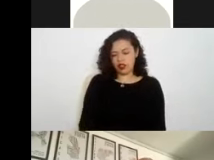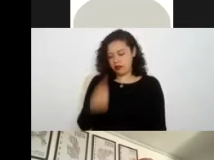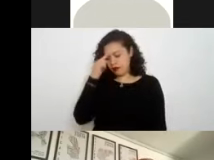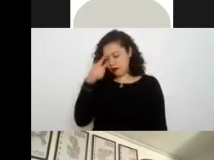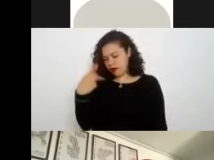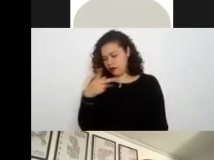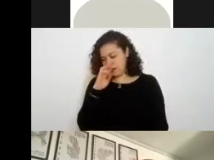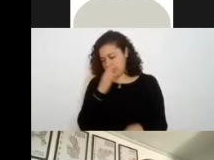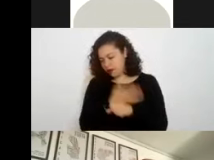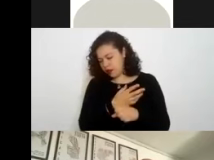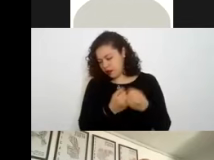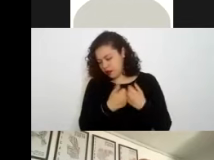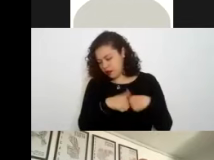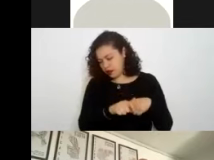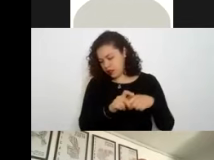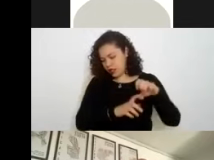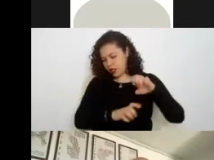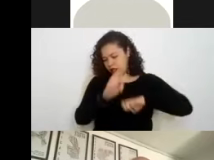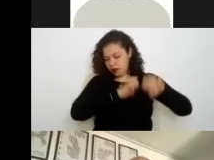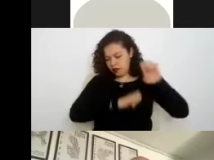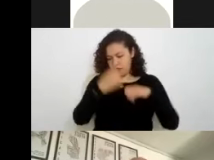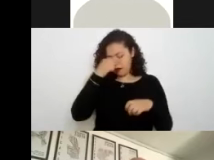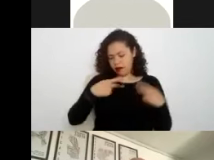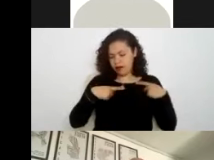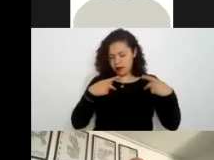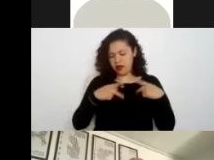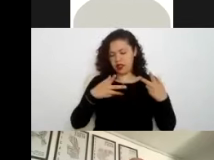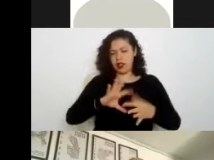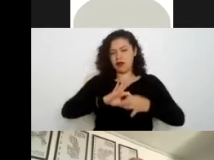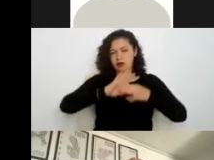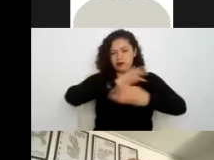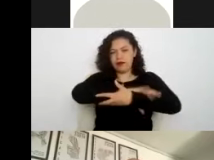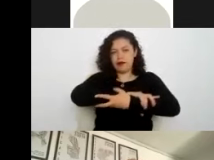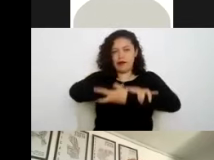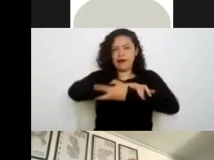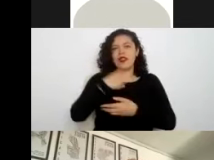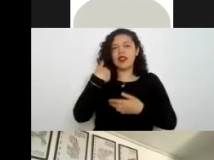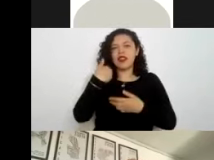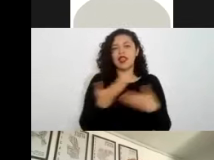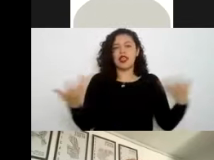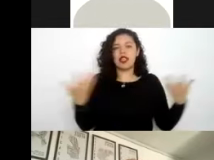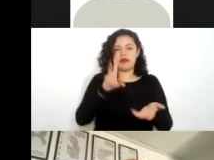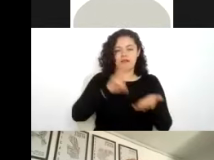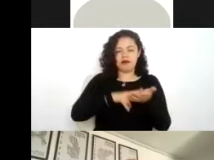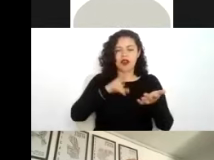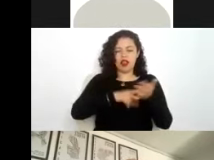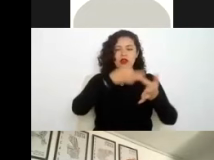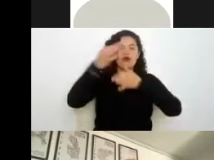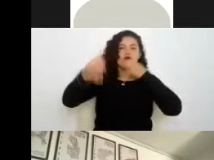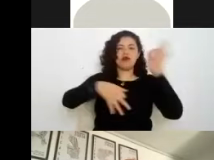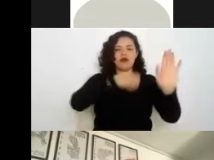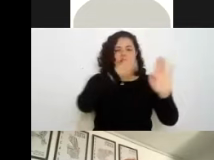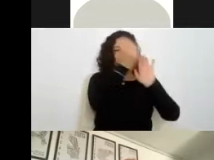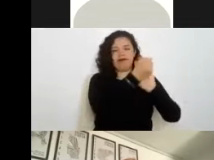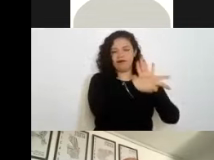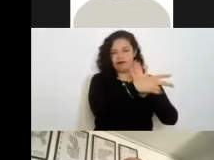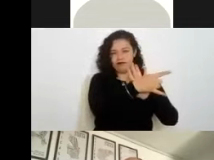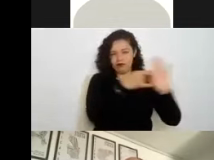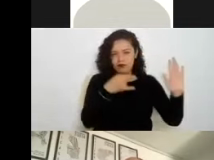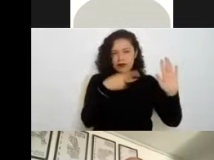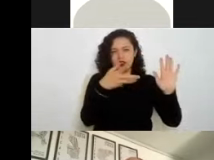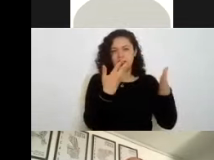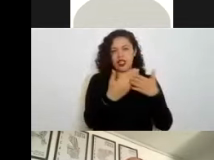empresarial, cada vez más las empresas quieren hacer este tipo de alianzas y generar y enseñar este valor a través de sus marcas y de sus buenas